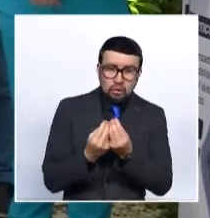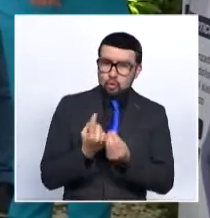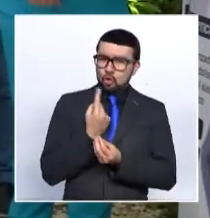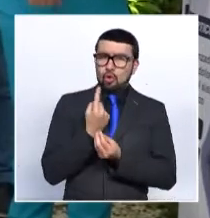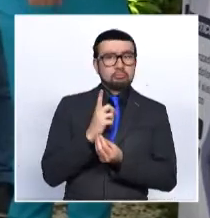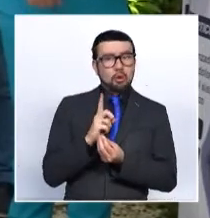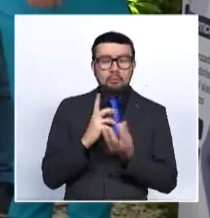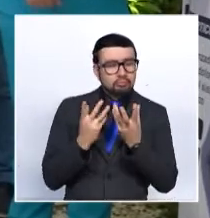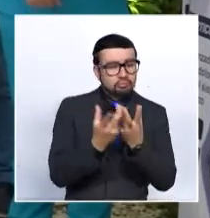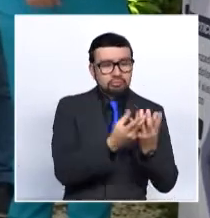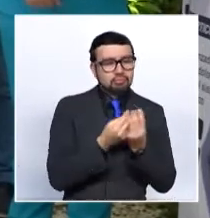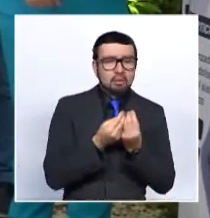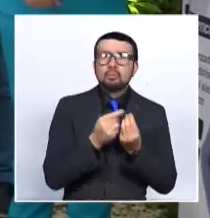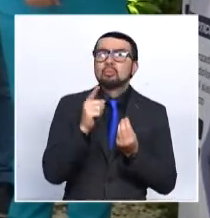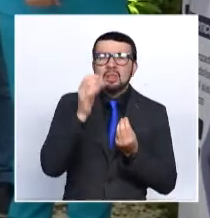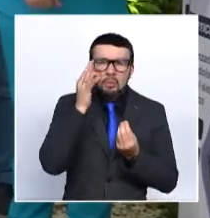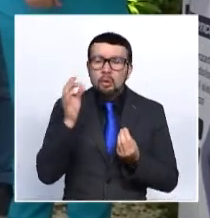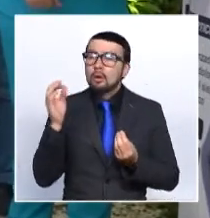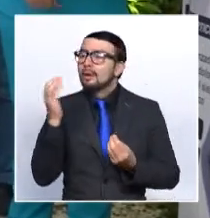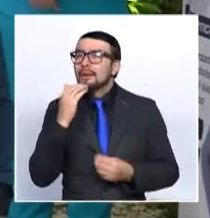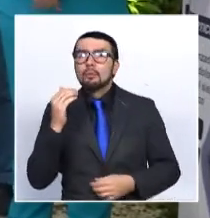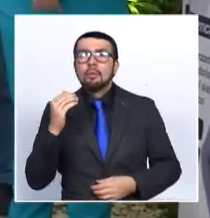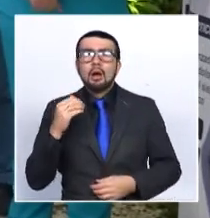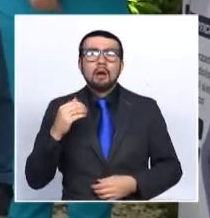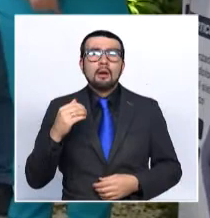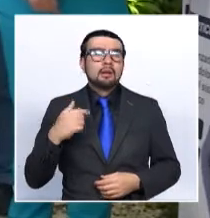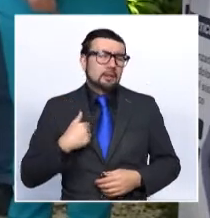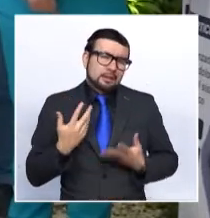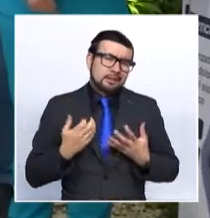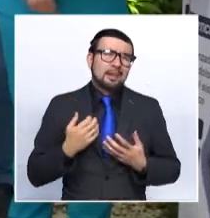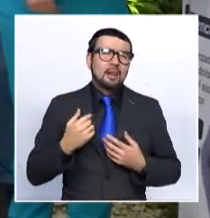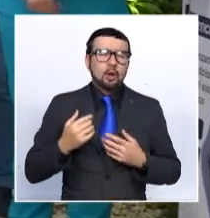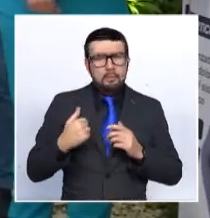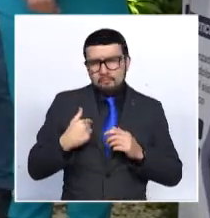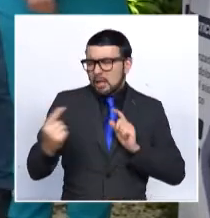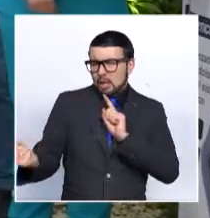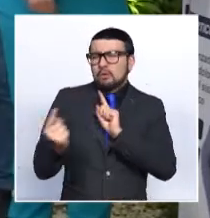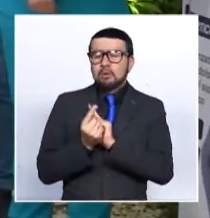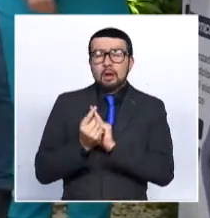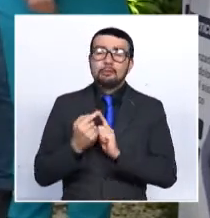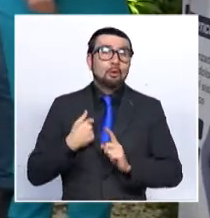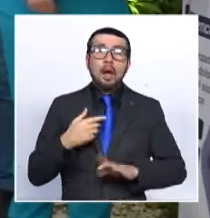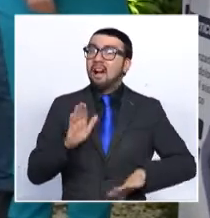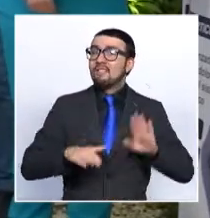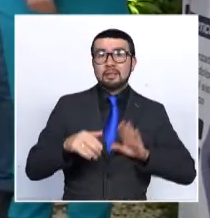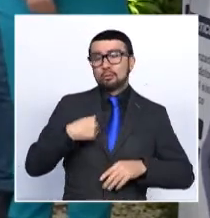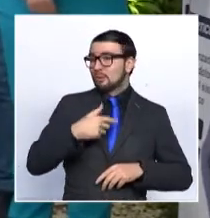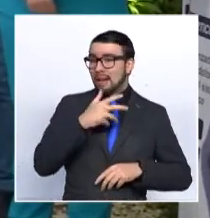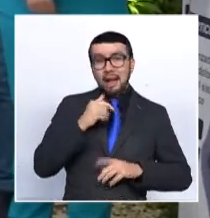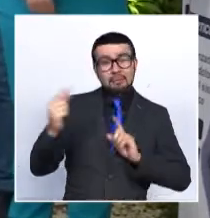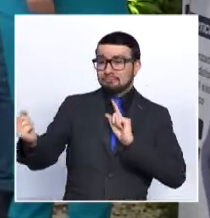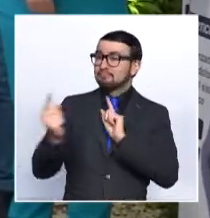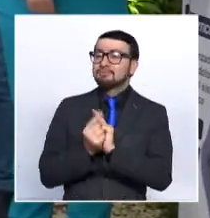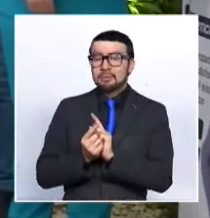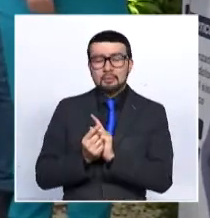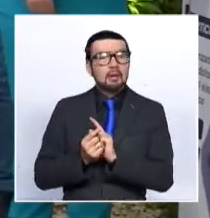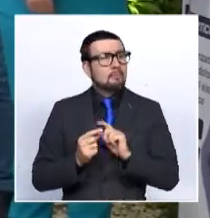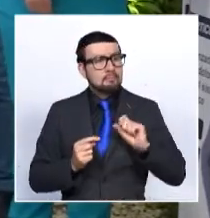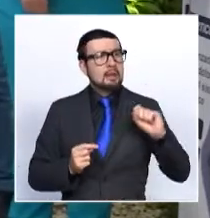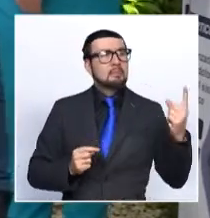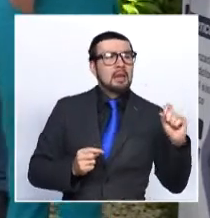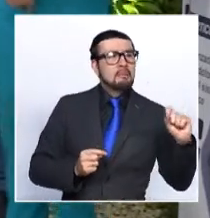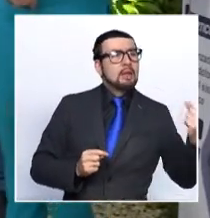ustedes llegan a una consulta, en este caso buscando conmigo una consulta, y muchas veces yo ni los atiendo. Terminan primero